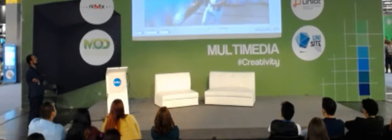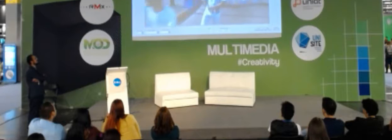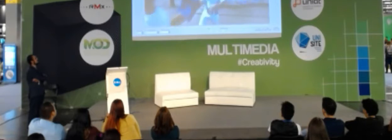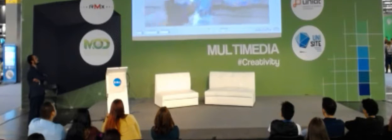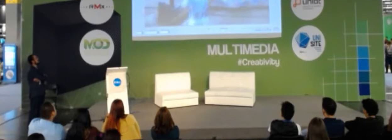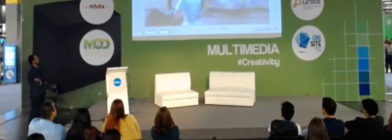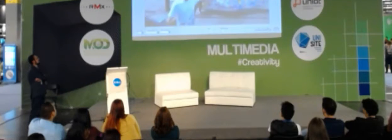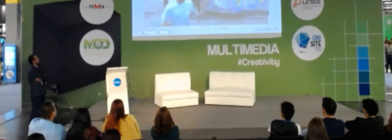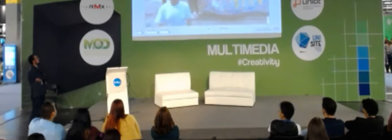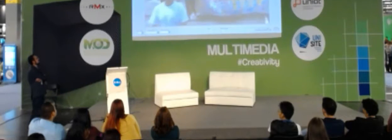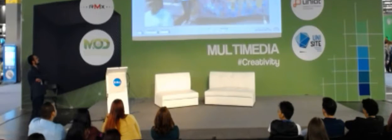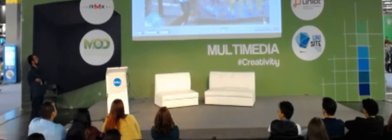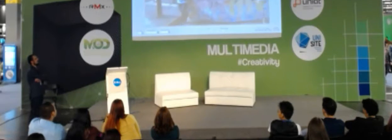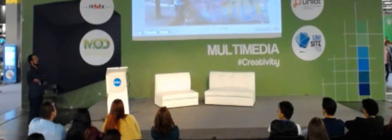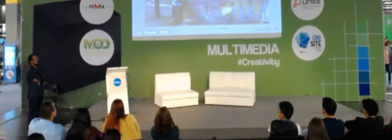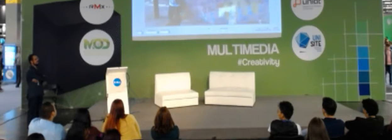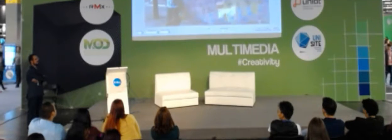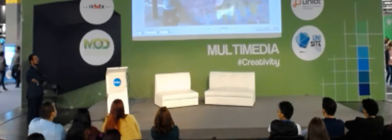Liberación.